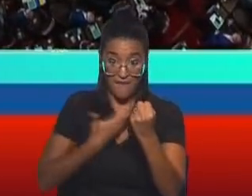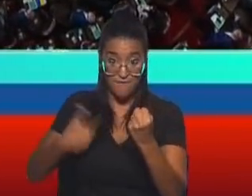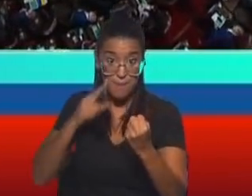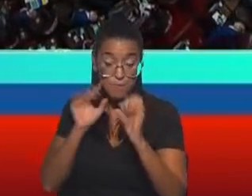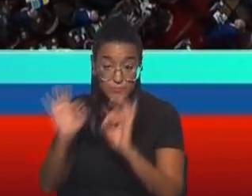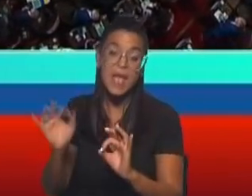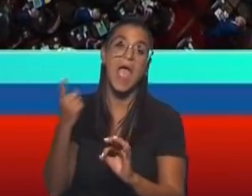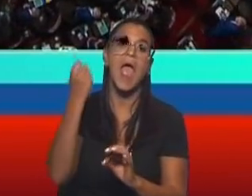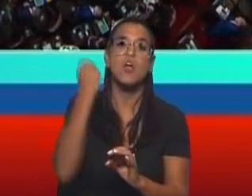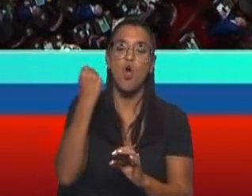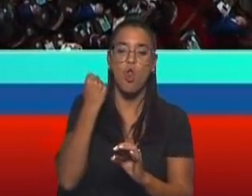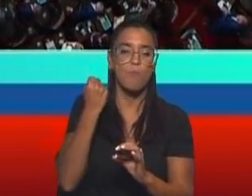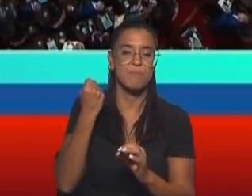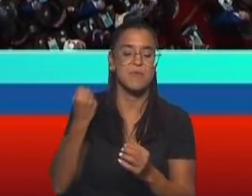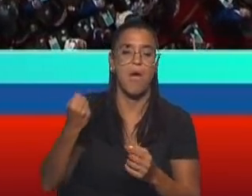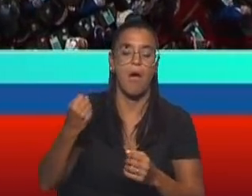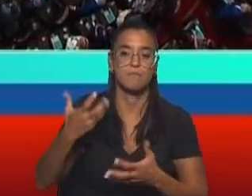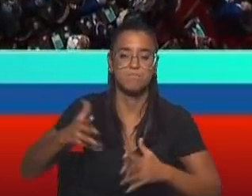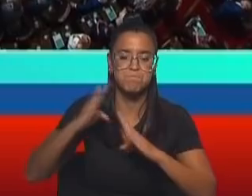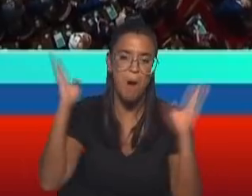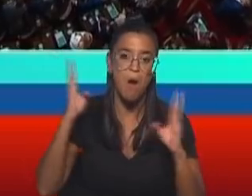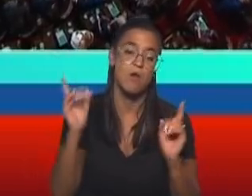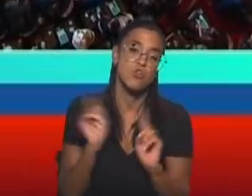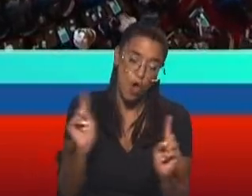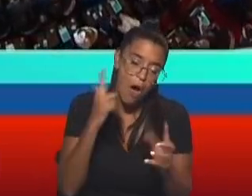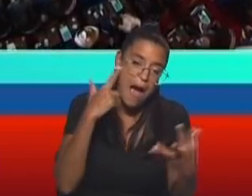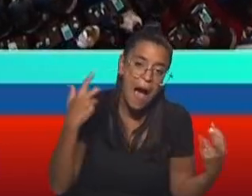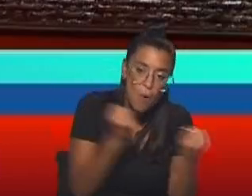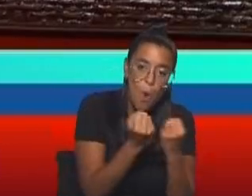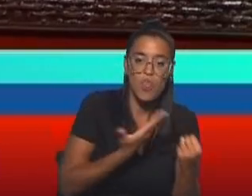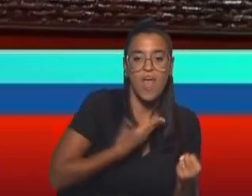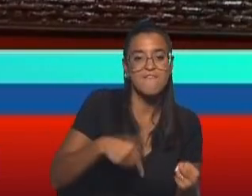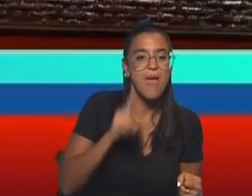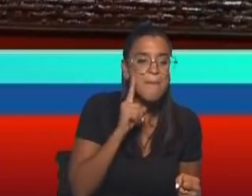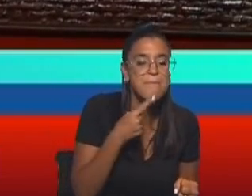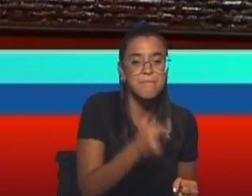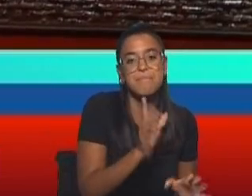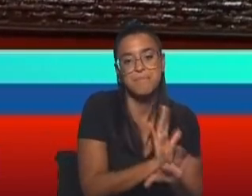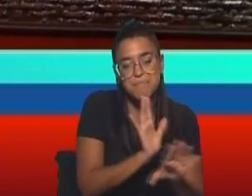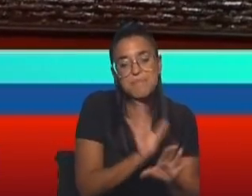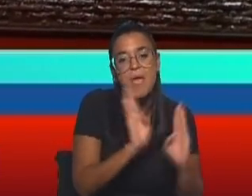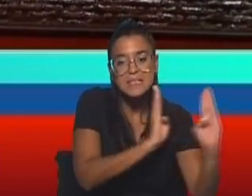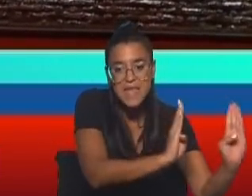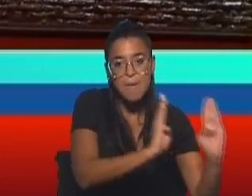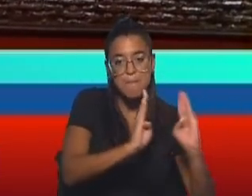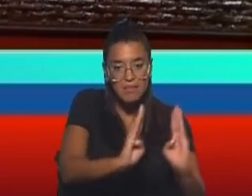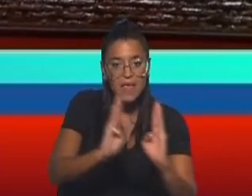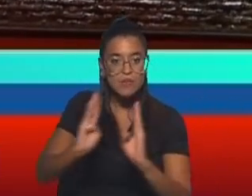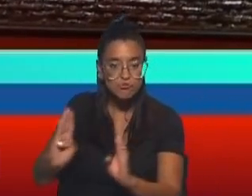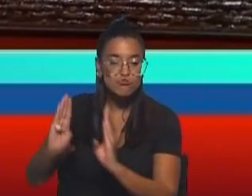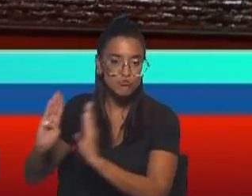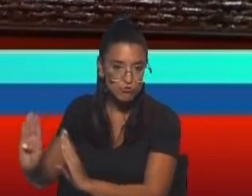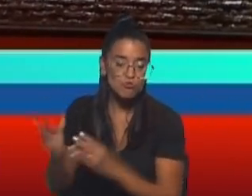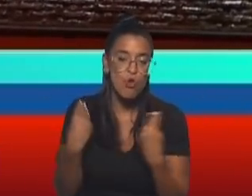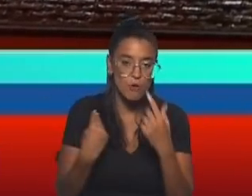no es que la economía va a volar y va a explotar, sino que el propio acuerdo con el FMI va a representar de alguna manera un corset, una segmentación, un recorte